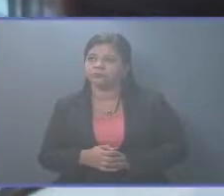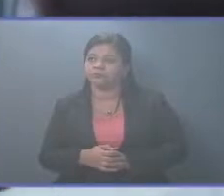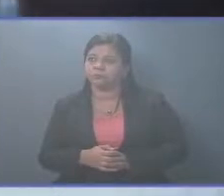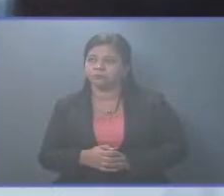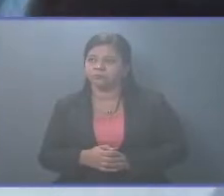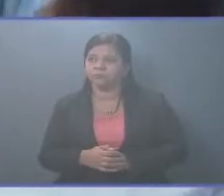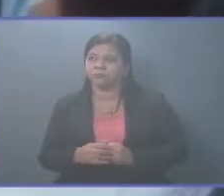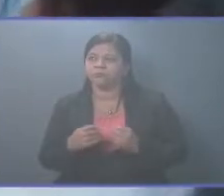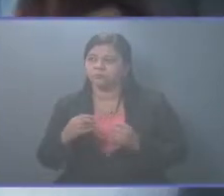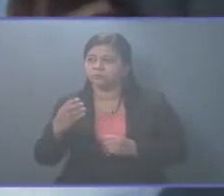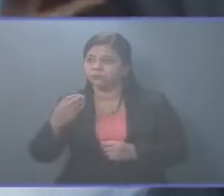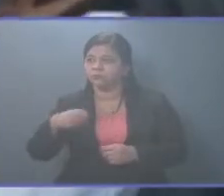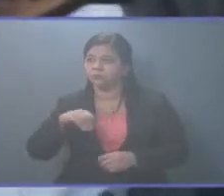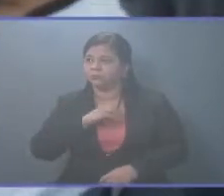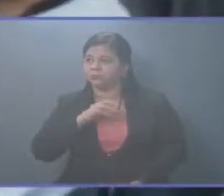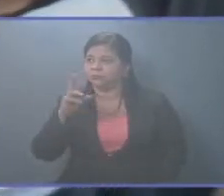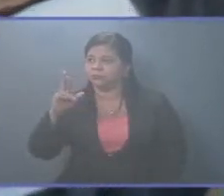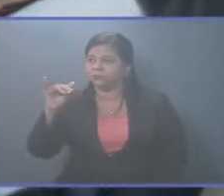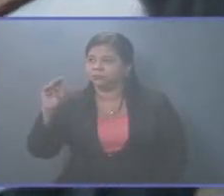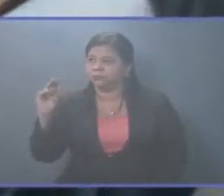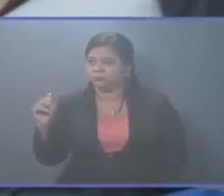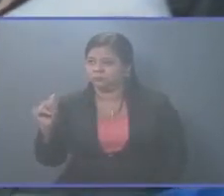Doctora Rina Araujo.